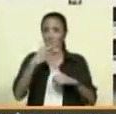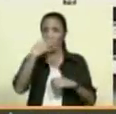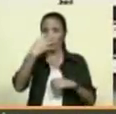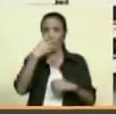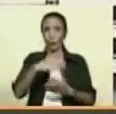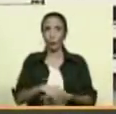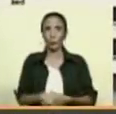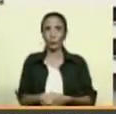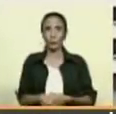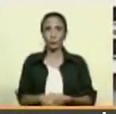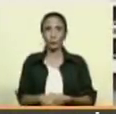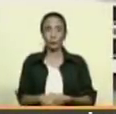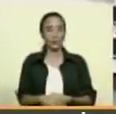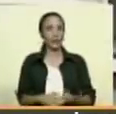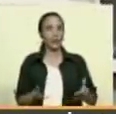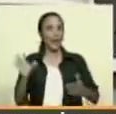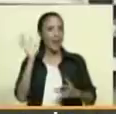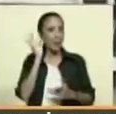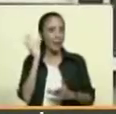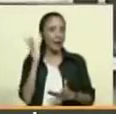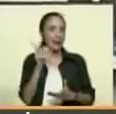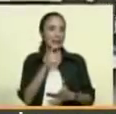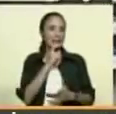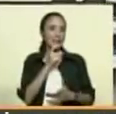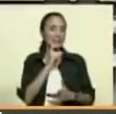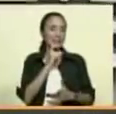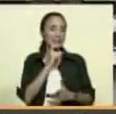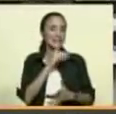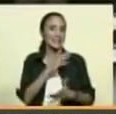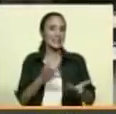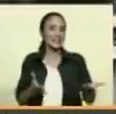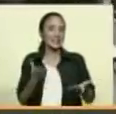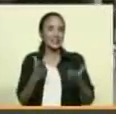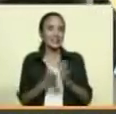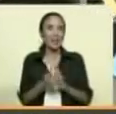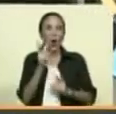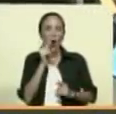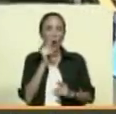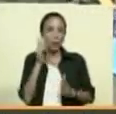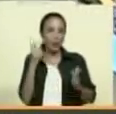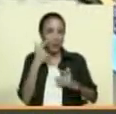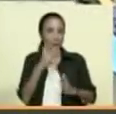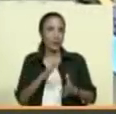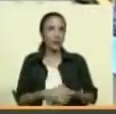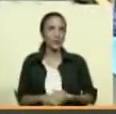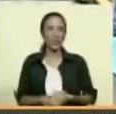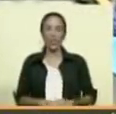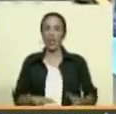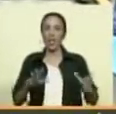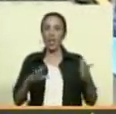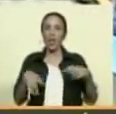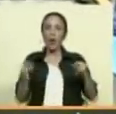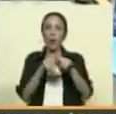Con ese grito que pegaron las mujeres es difícil. Vamos a ver los hombres, pues. Un rugido de un león. Un